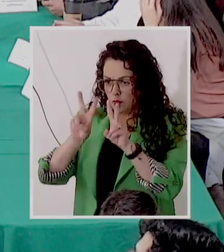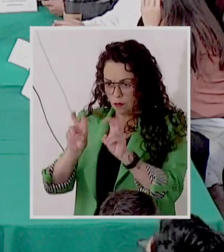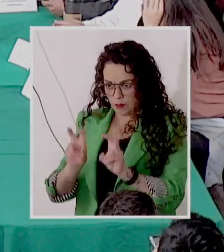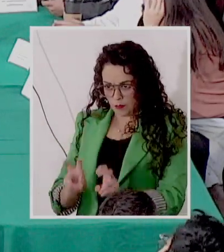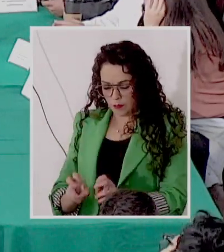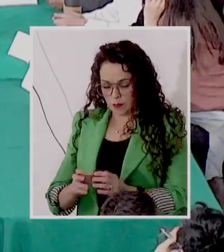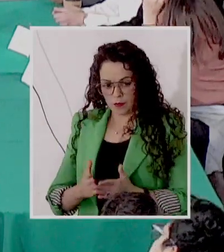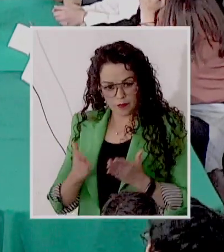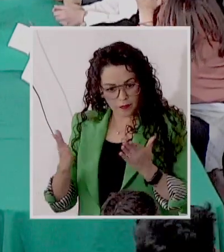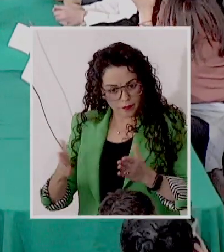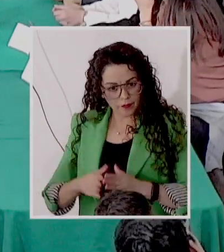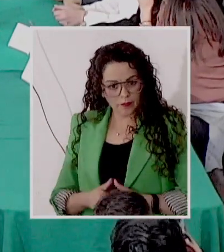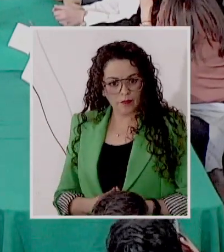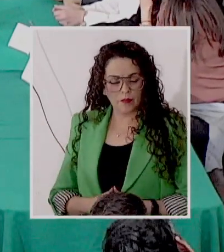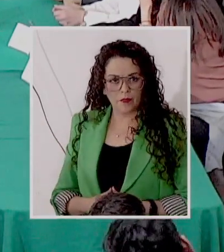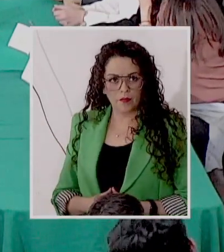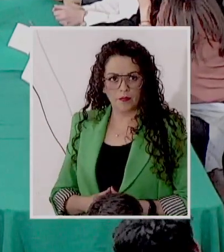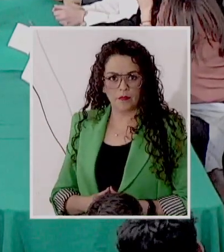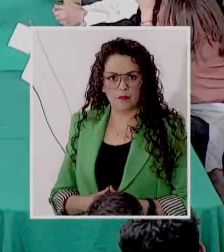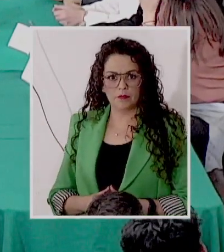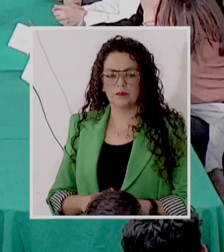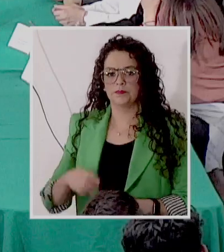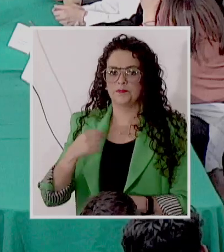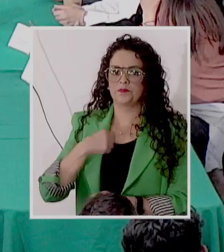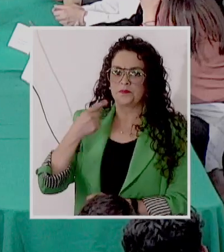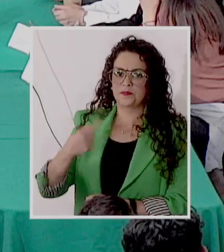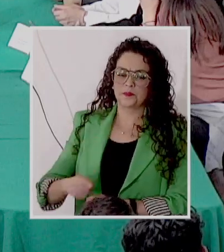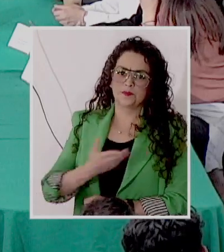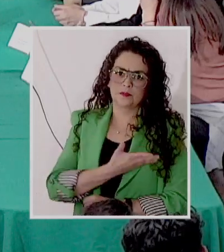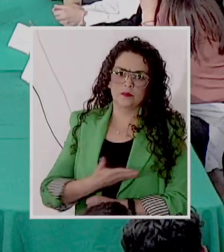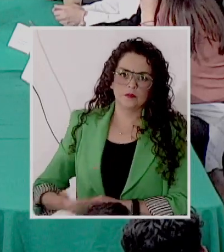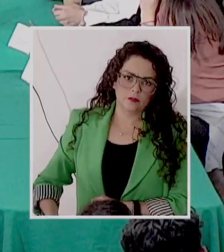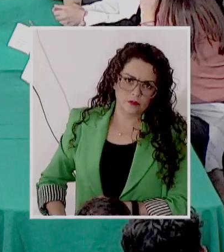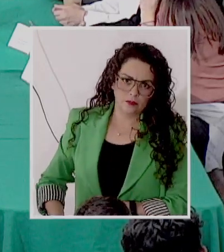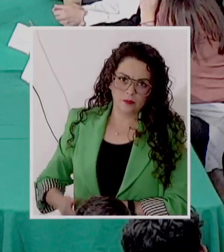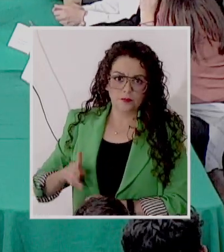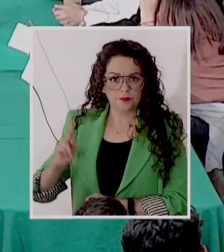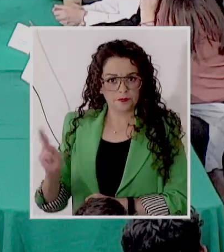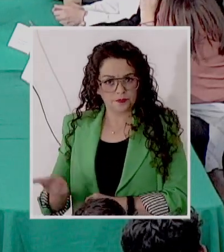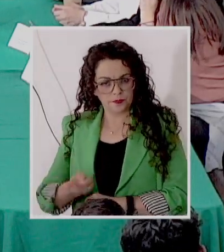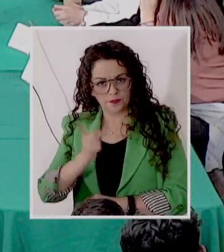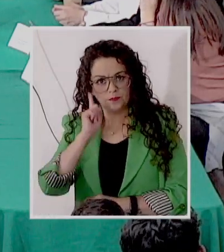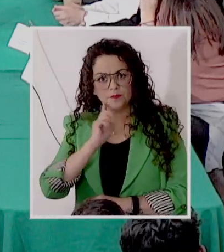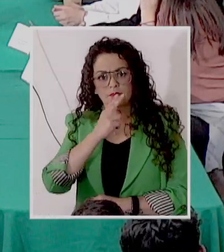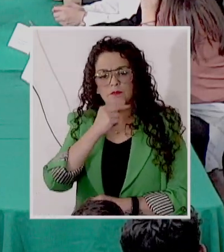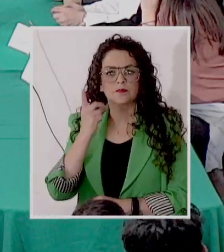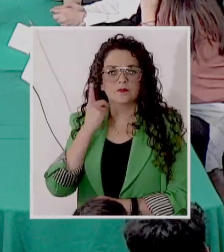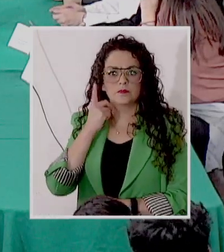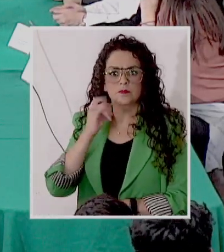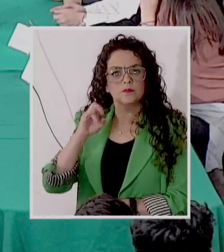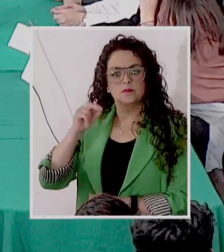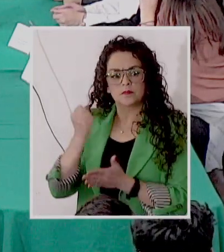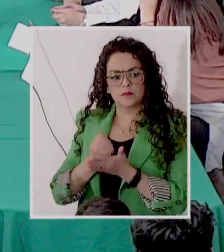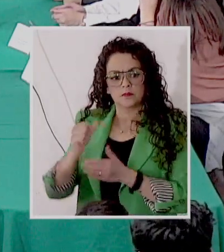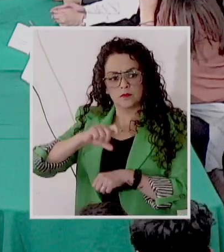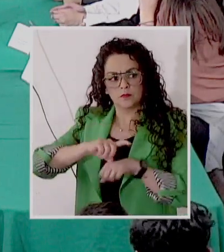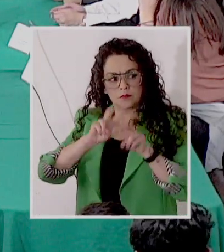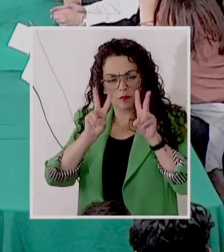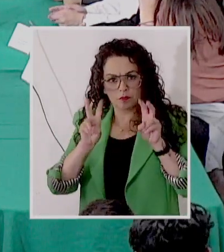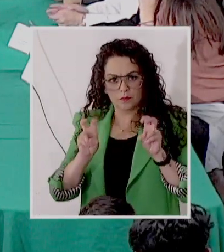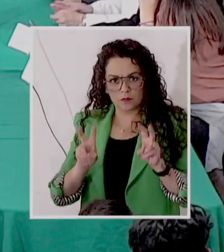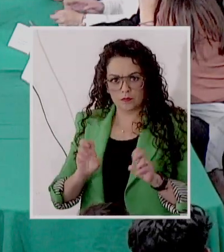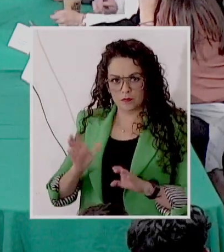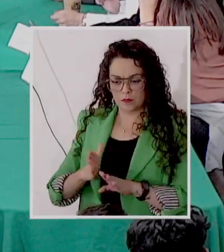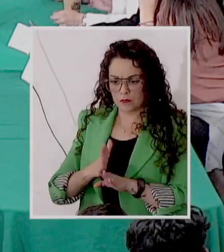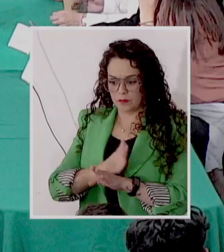sesión. Por instrucciones de la presidencia, en votación económica se pregunta a las diputadas y los diputados si es de aprobarse el orden del día que ya